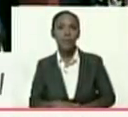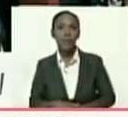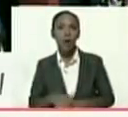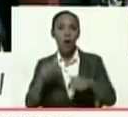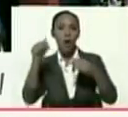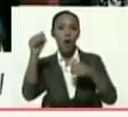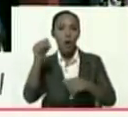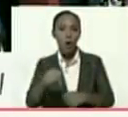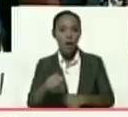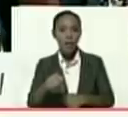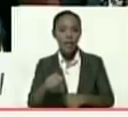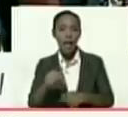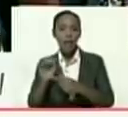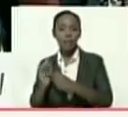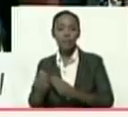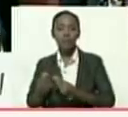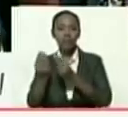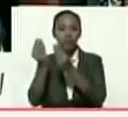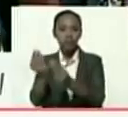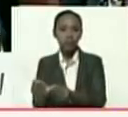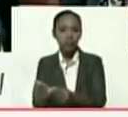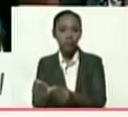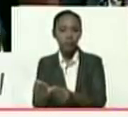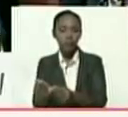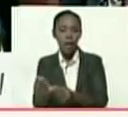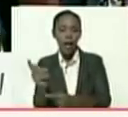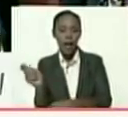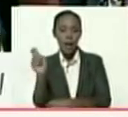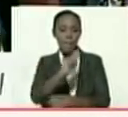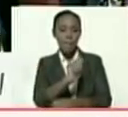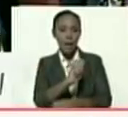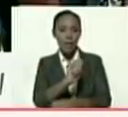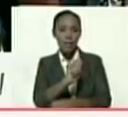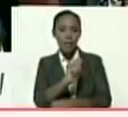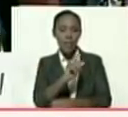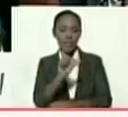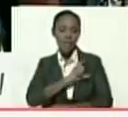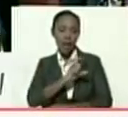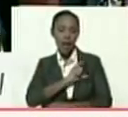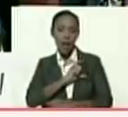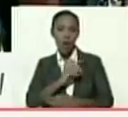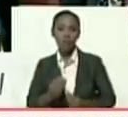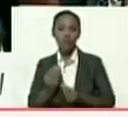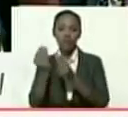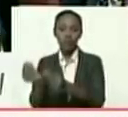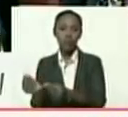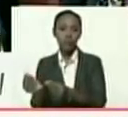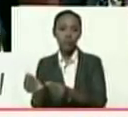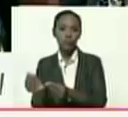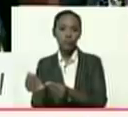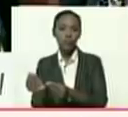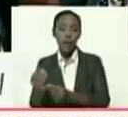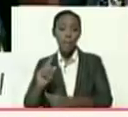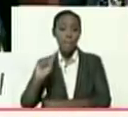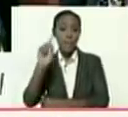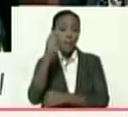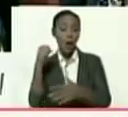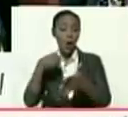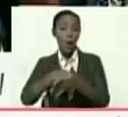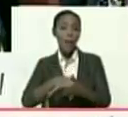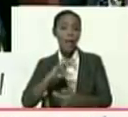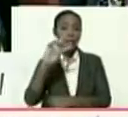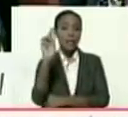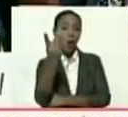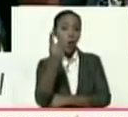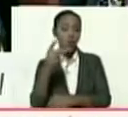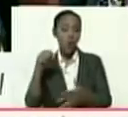Hoy, que tenía que entregarla en el mes de enero. O sea, le están dando ese primer golpe. Y el segundo